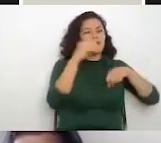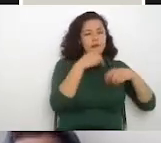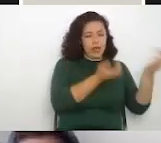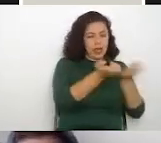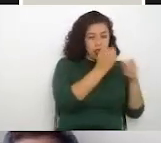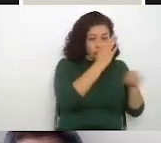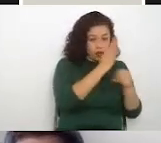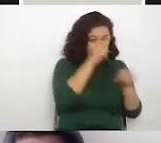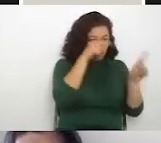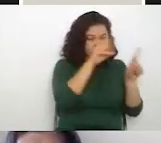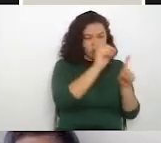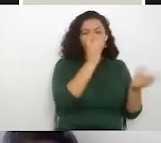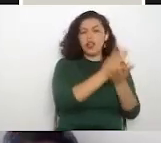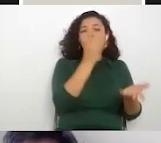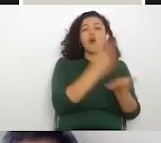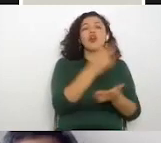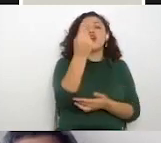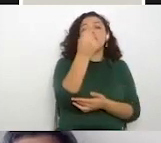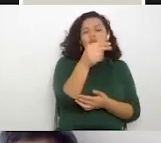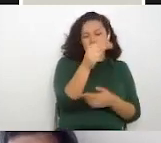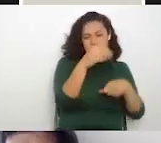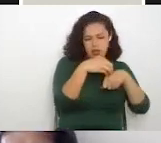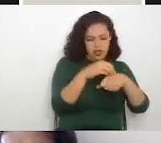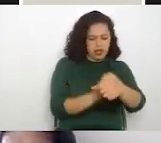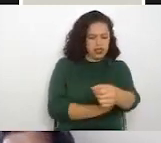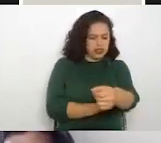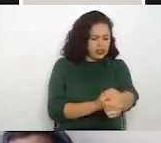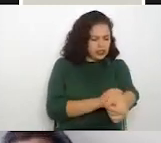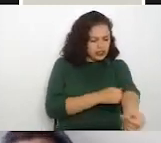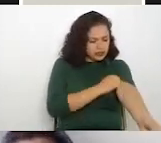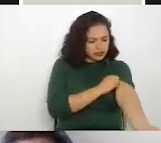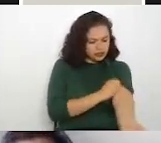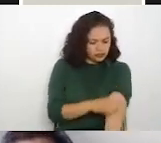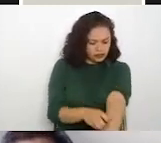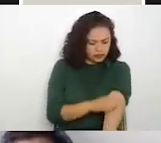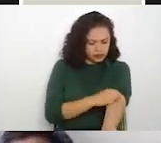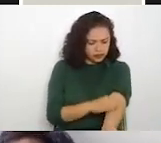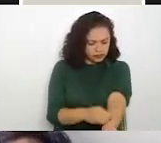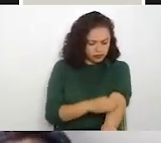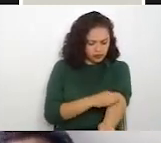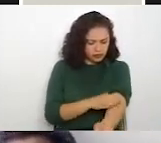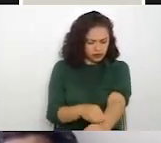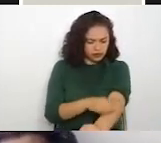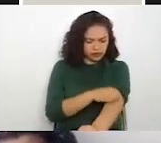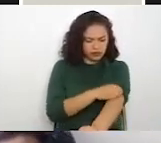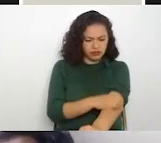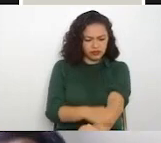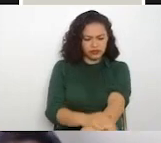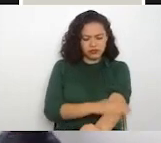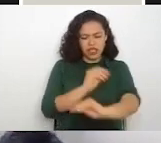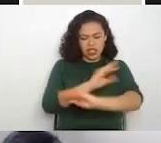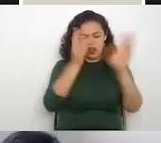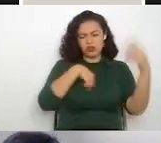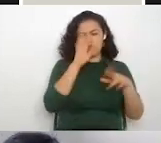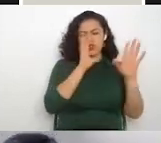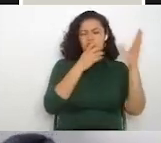ahorita es el puro nombre, pero por supuesto que lo vamos a comentar. No sé si con eso resuelva la duda. Cristi, si quieres